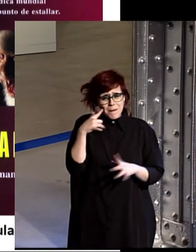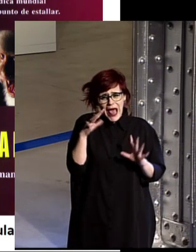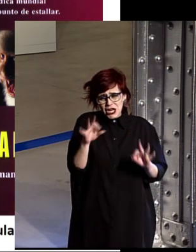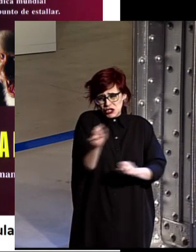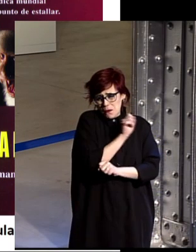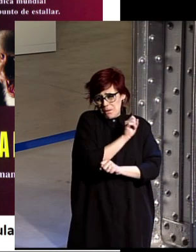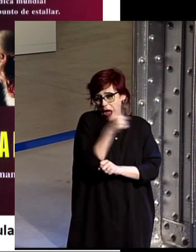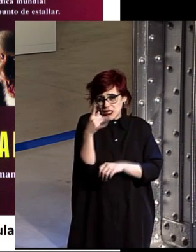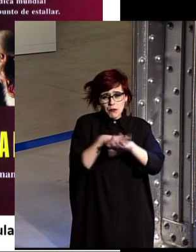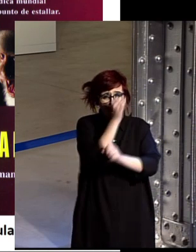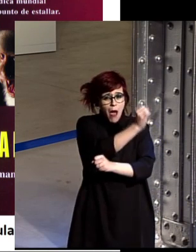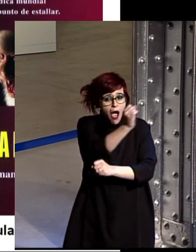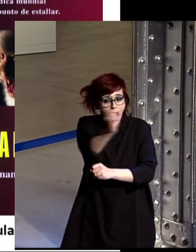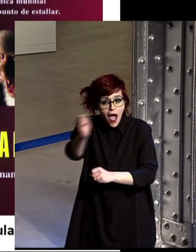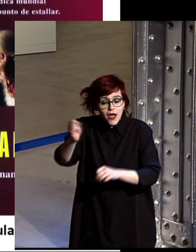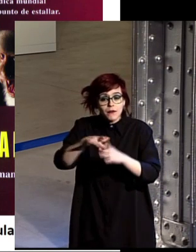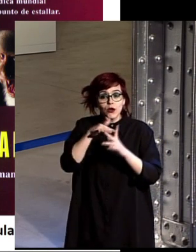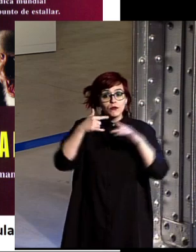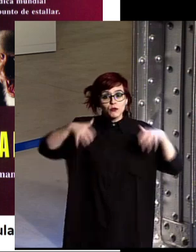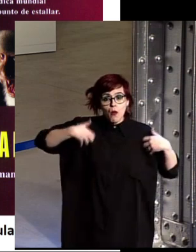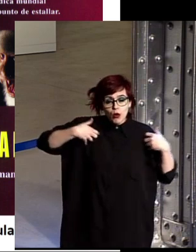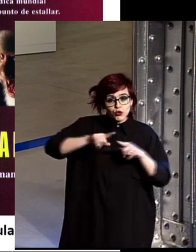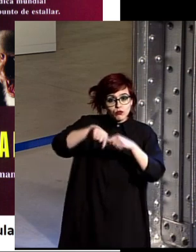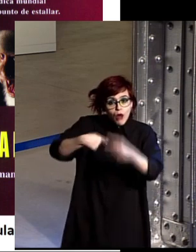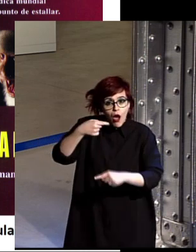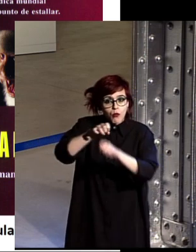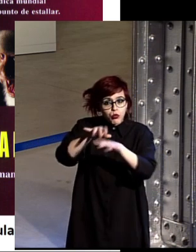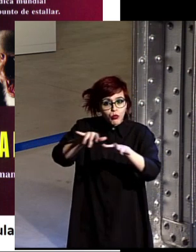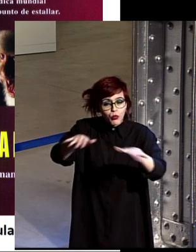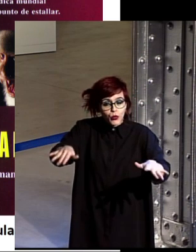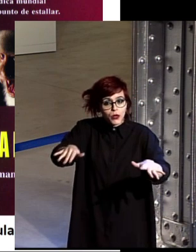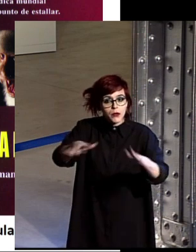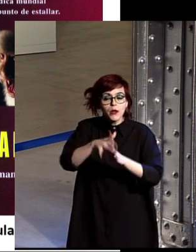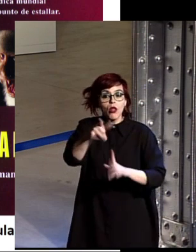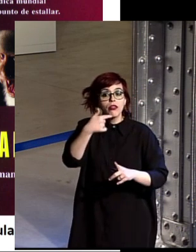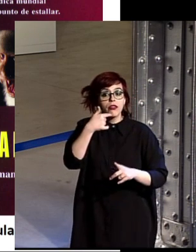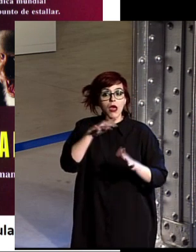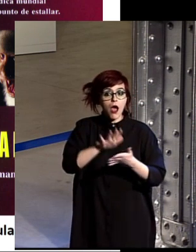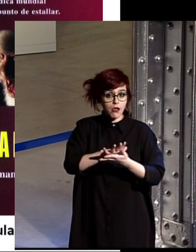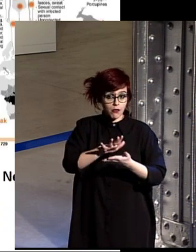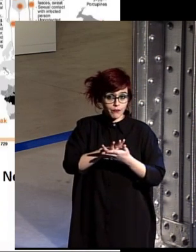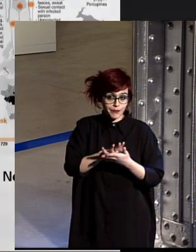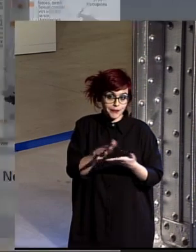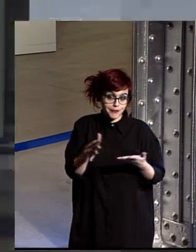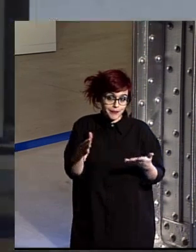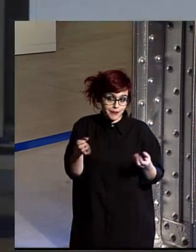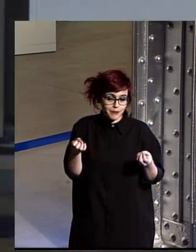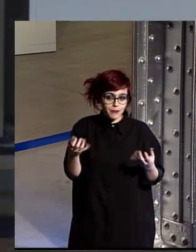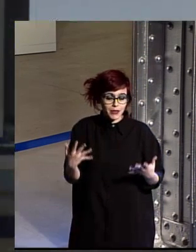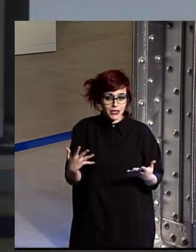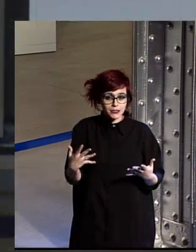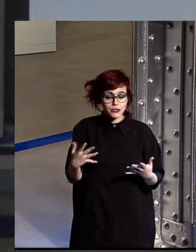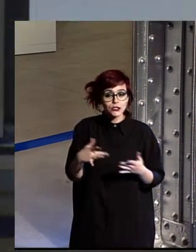todos, que mataba muchísimo, que lo transmitían los monos, y a pesar de eso decían que tratemos de mantener la calma. La calma la perdimos